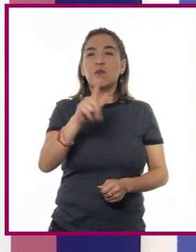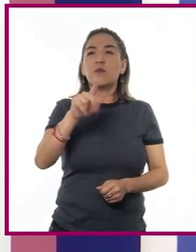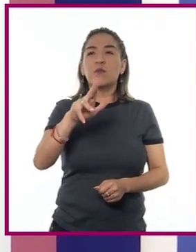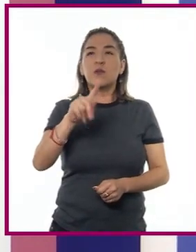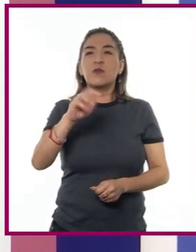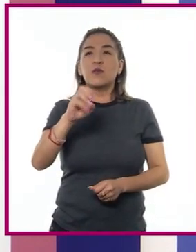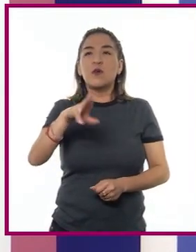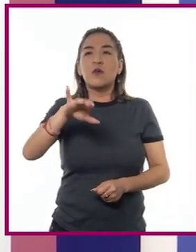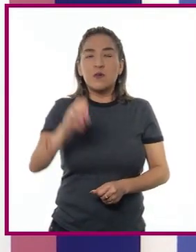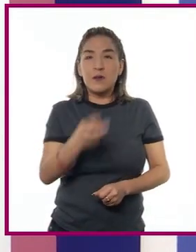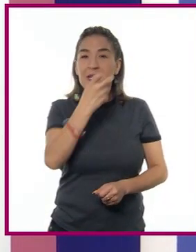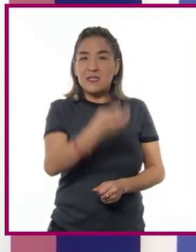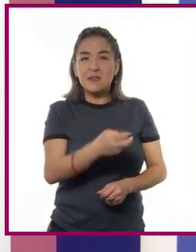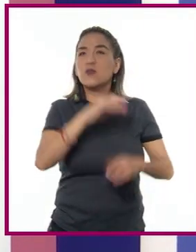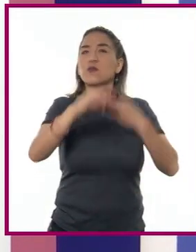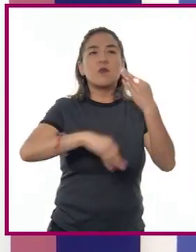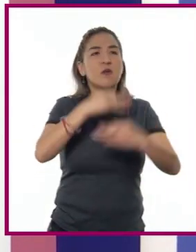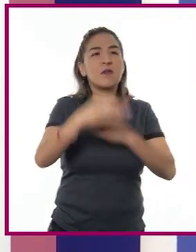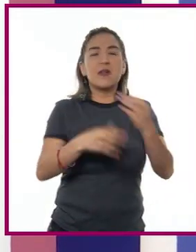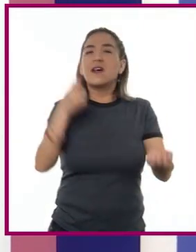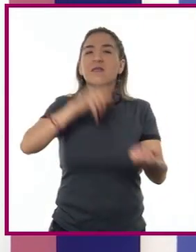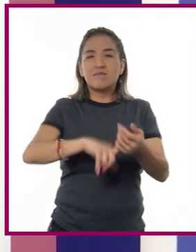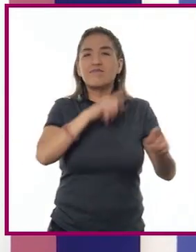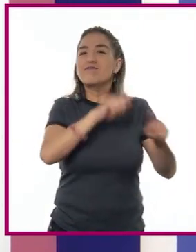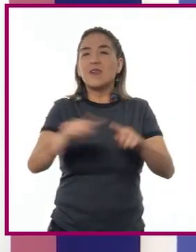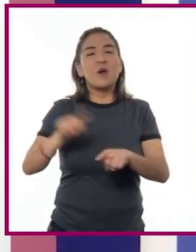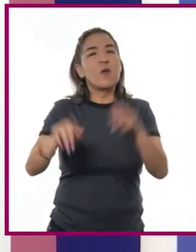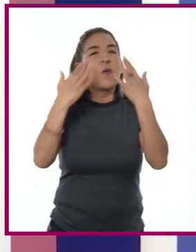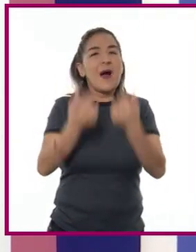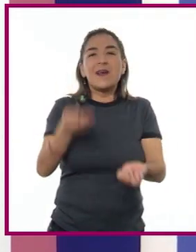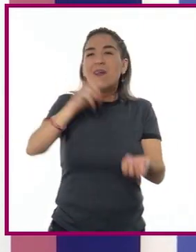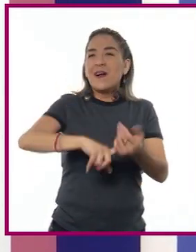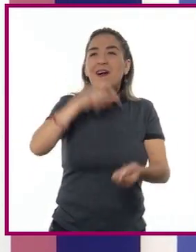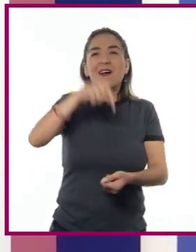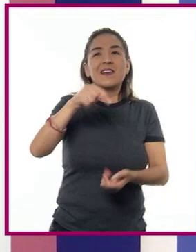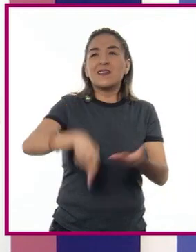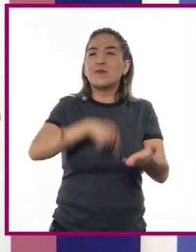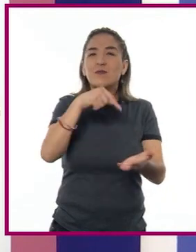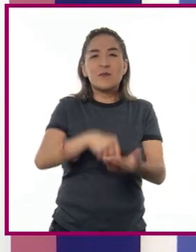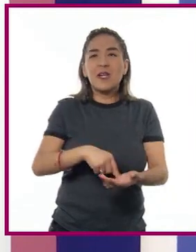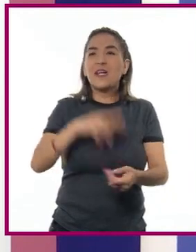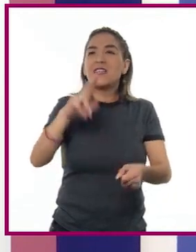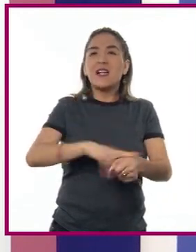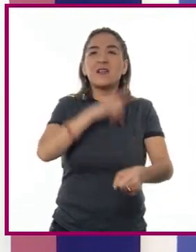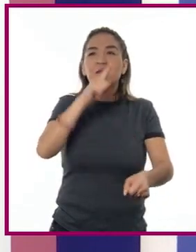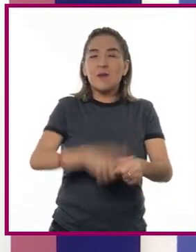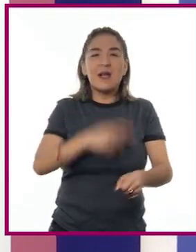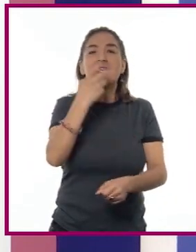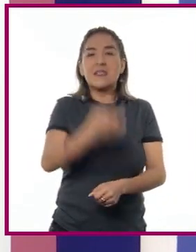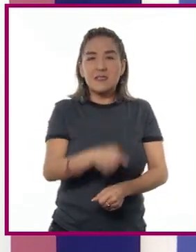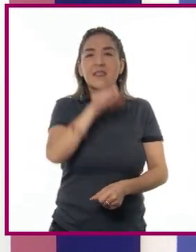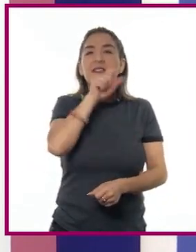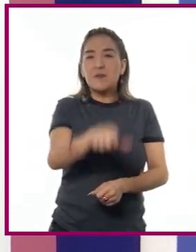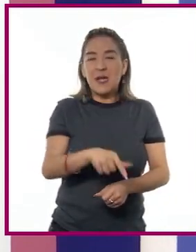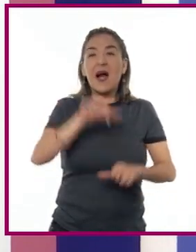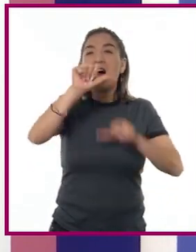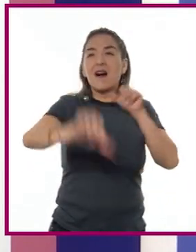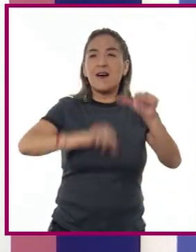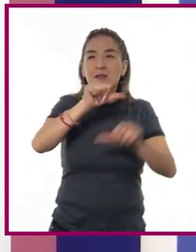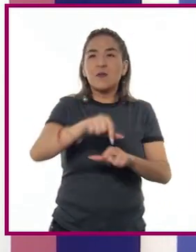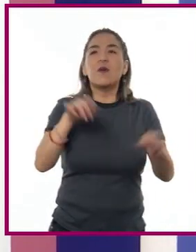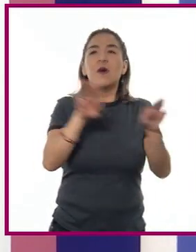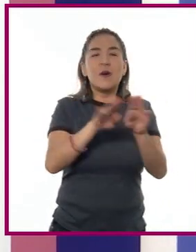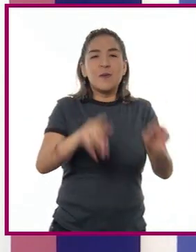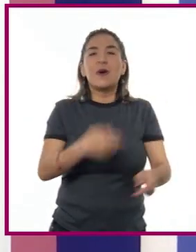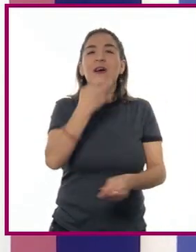son sintéticos, todos son elementos que no existen en la naturaleza y que nosotros producimos. Y también los átomos,